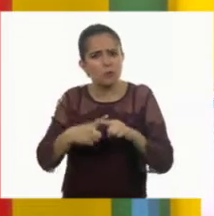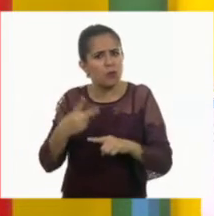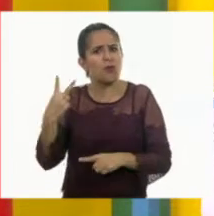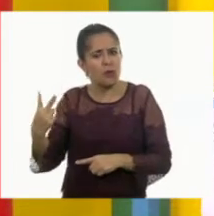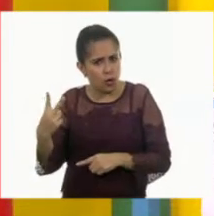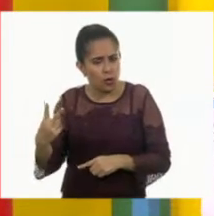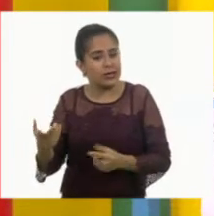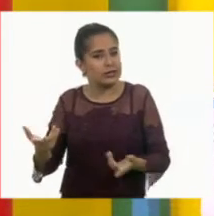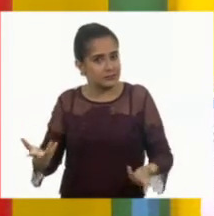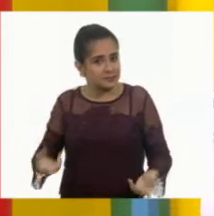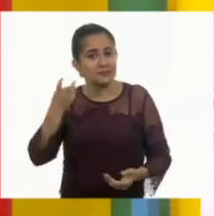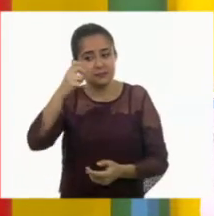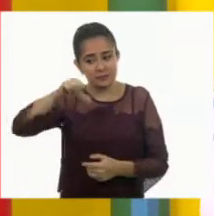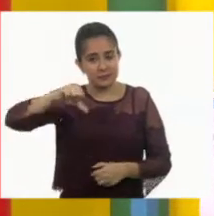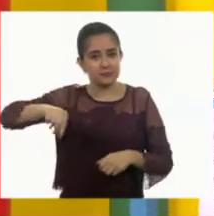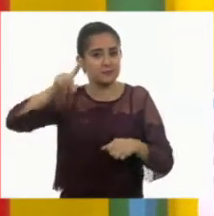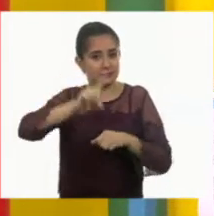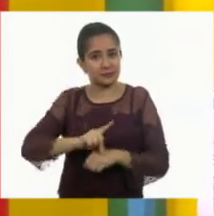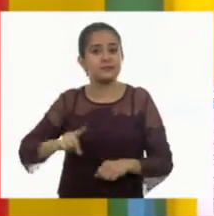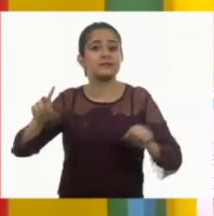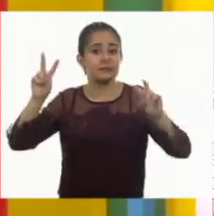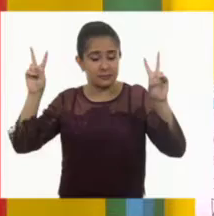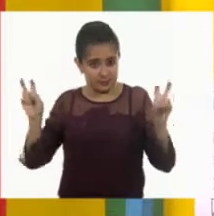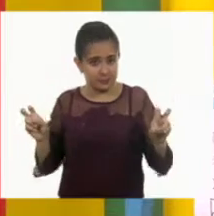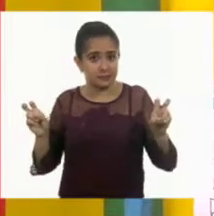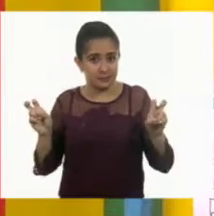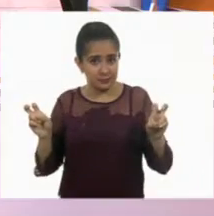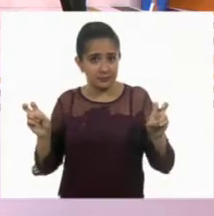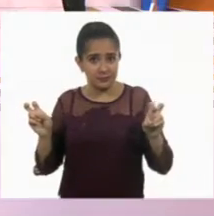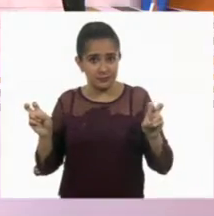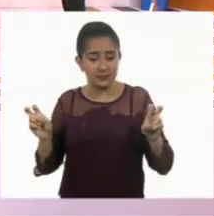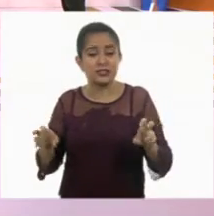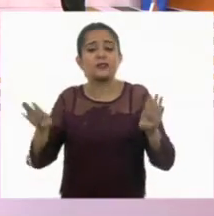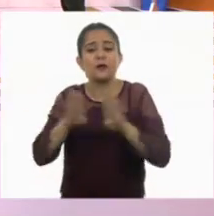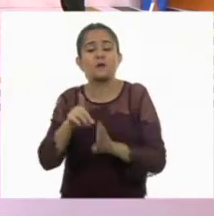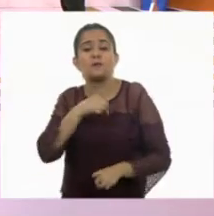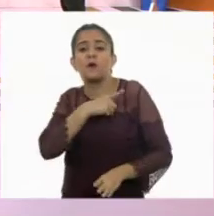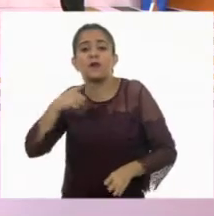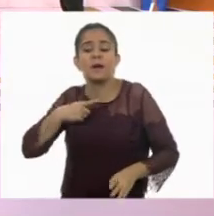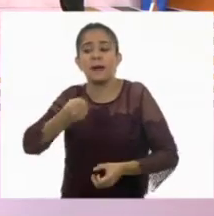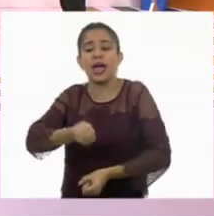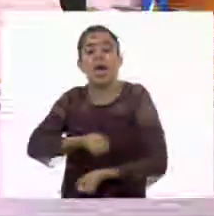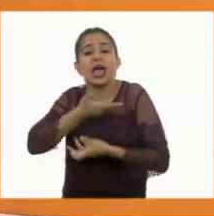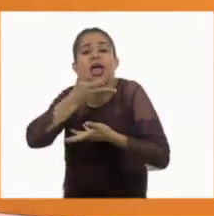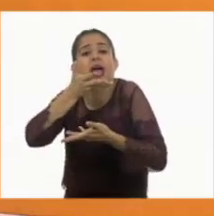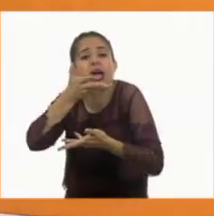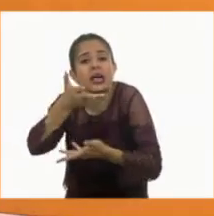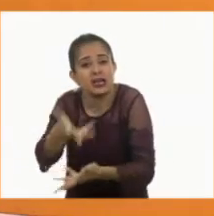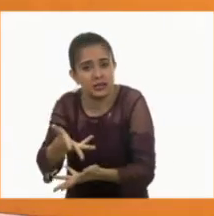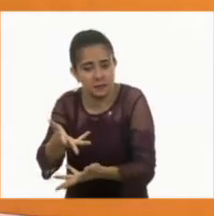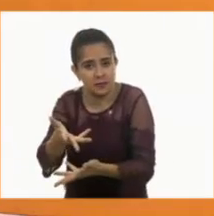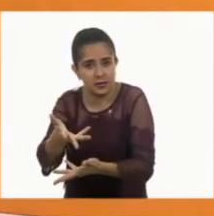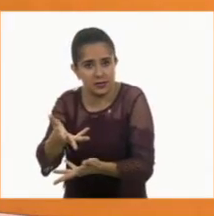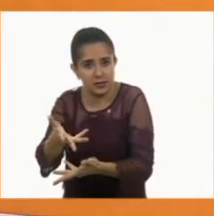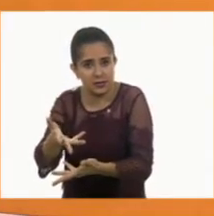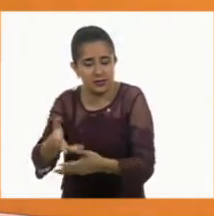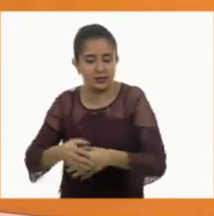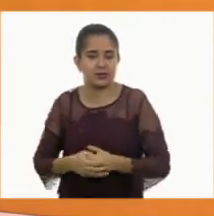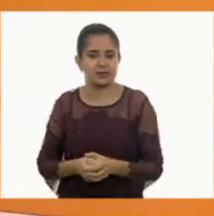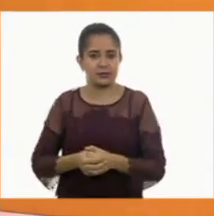tema de hoy se llamaba... Exactamente, la entonación tiene que ver mucho con esto de la